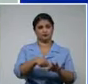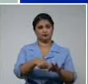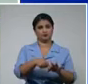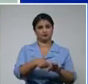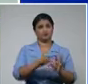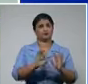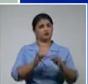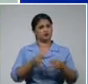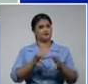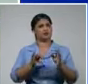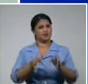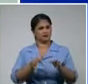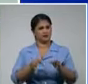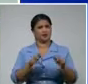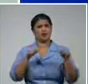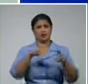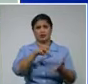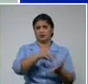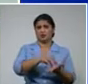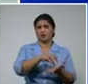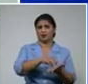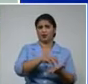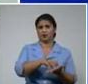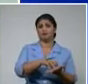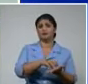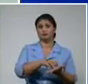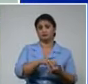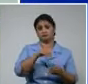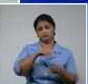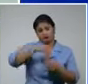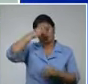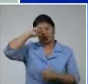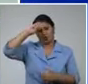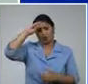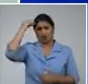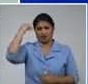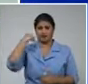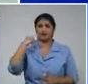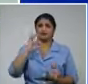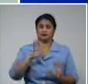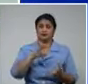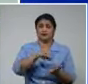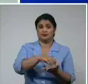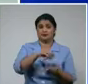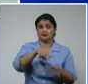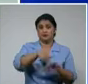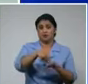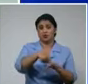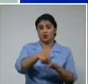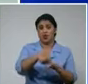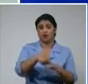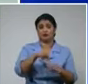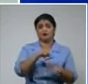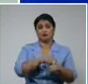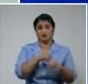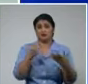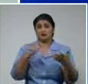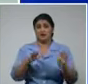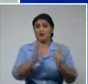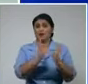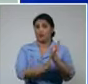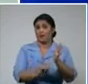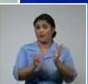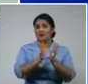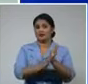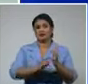como un territorio de nuestro país que mantuvo durante muchos meses el control de la